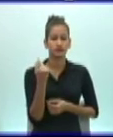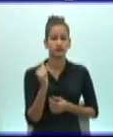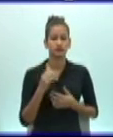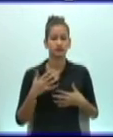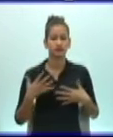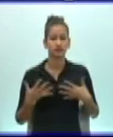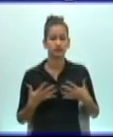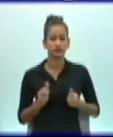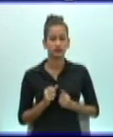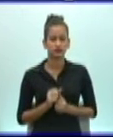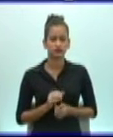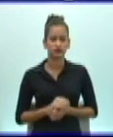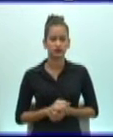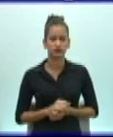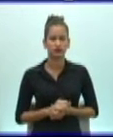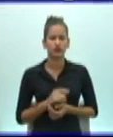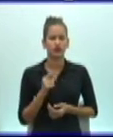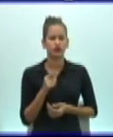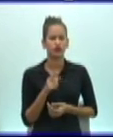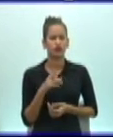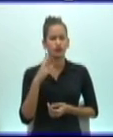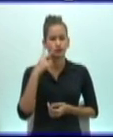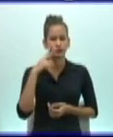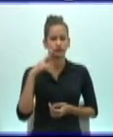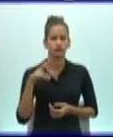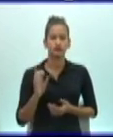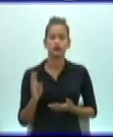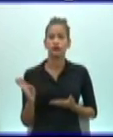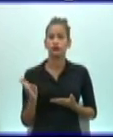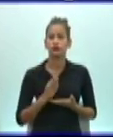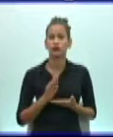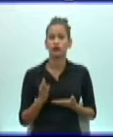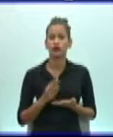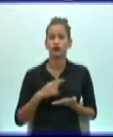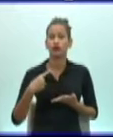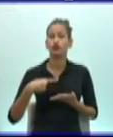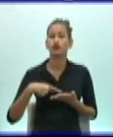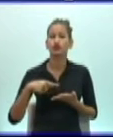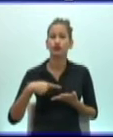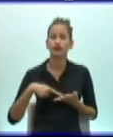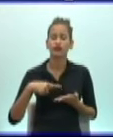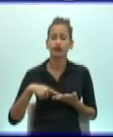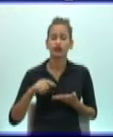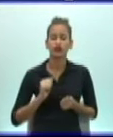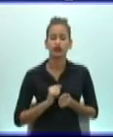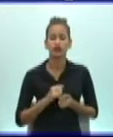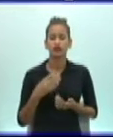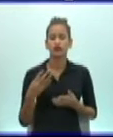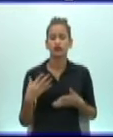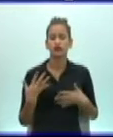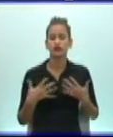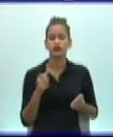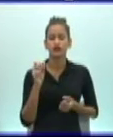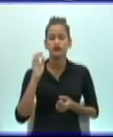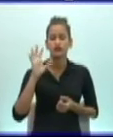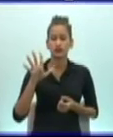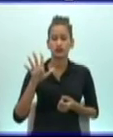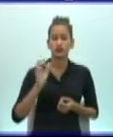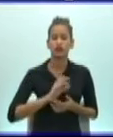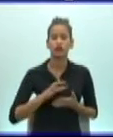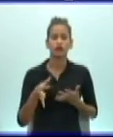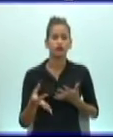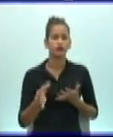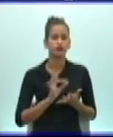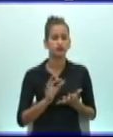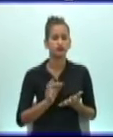siguiente actividad, que la van a encontrar en el cuaderno de ortografía, que es el ejercicio 5, que aparece en la